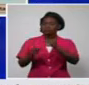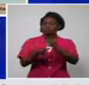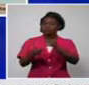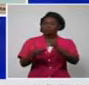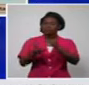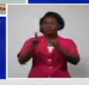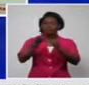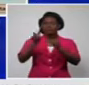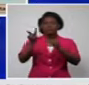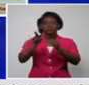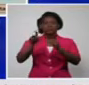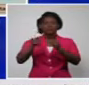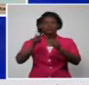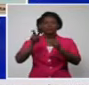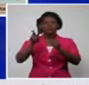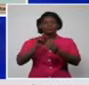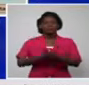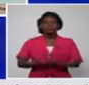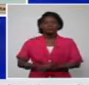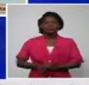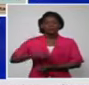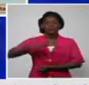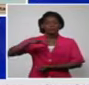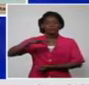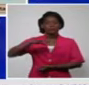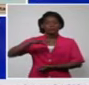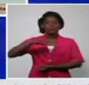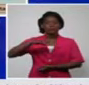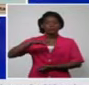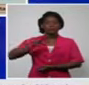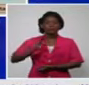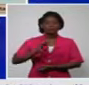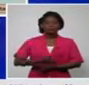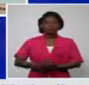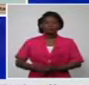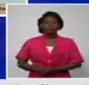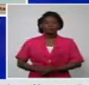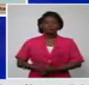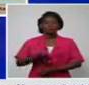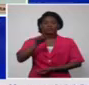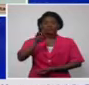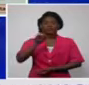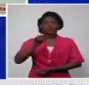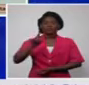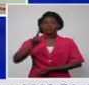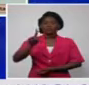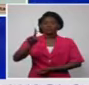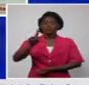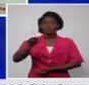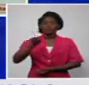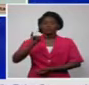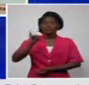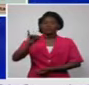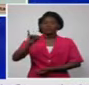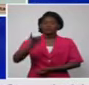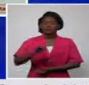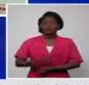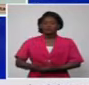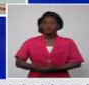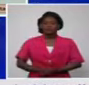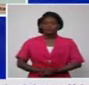100.000 habitantes. Y Pinar del Río con una tasa de 101,6 por 100.000